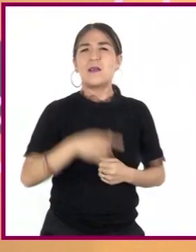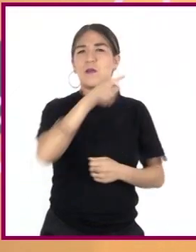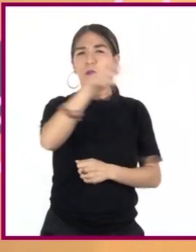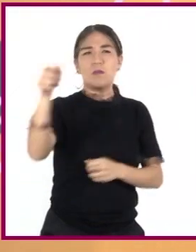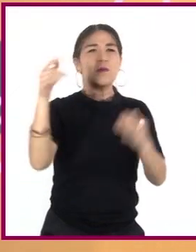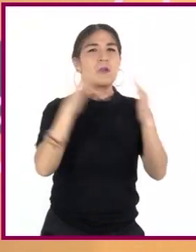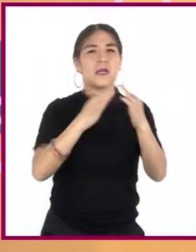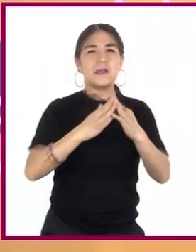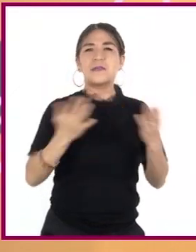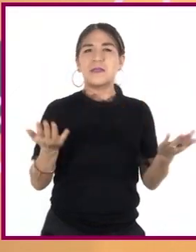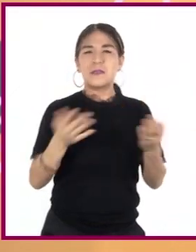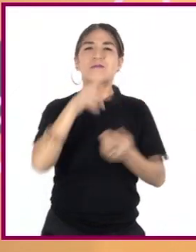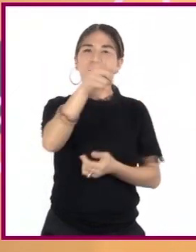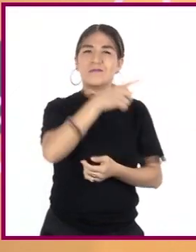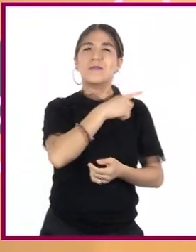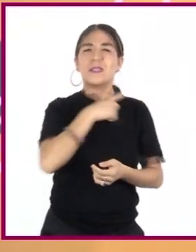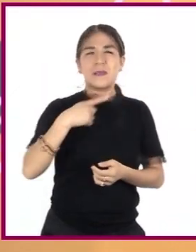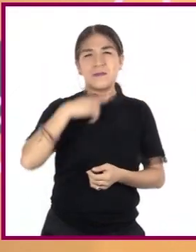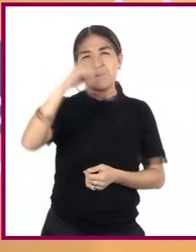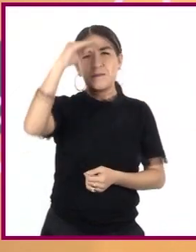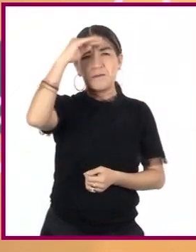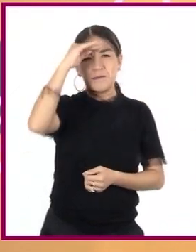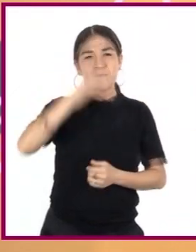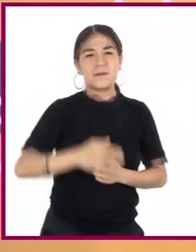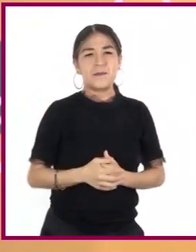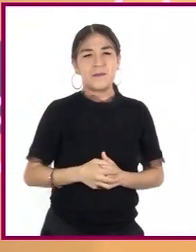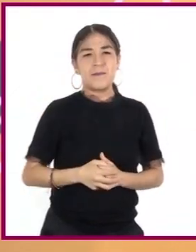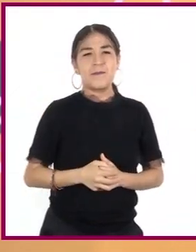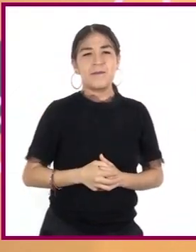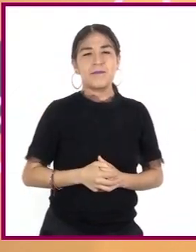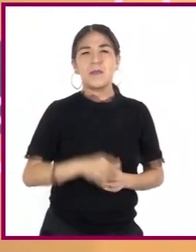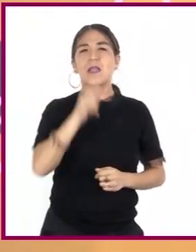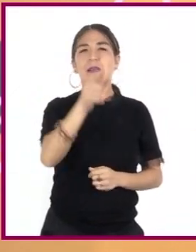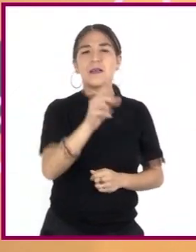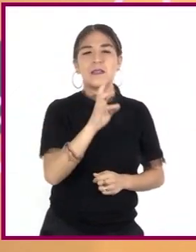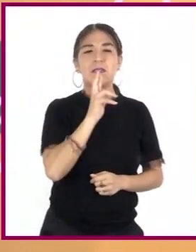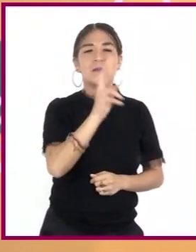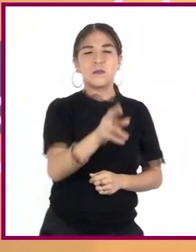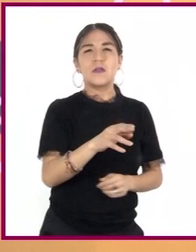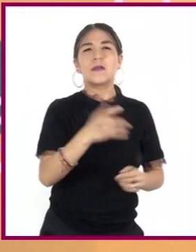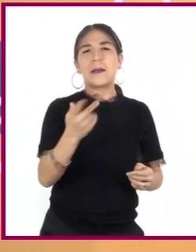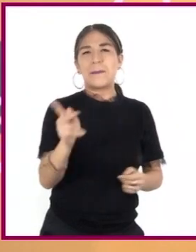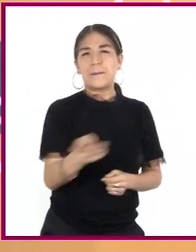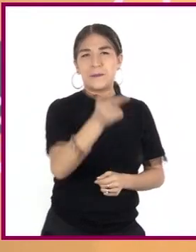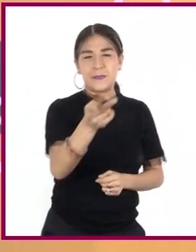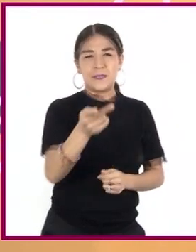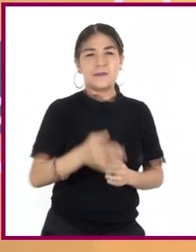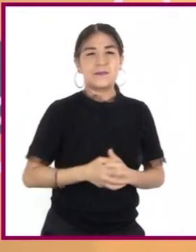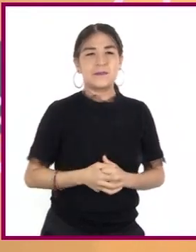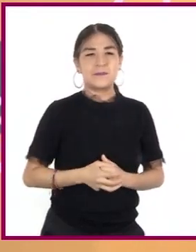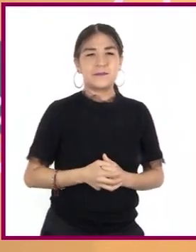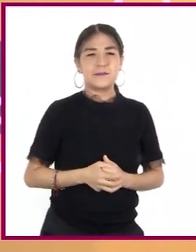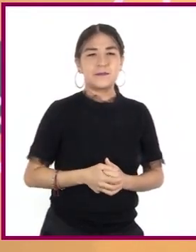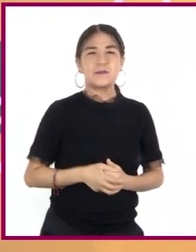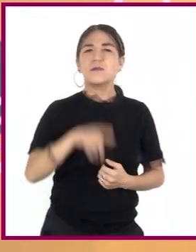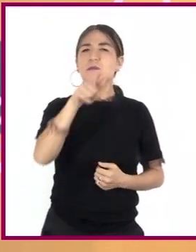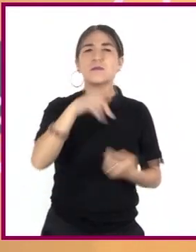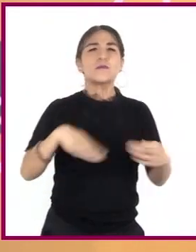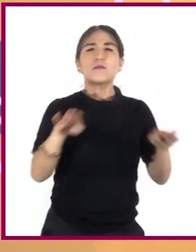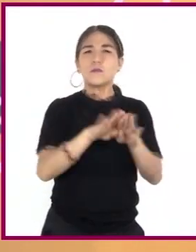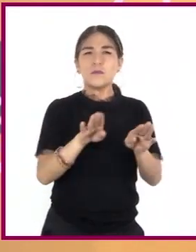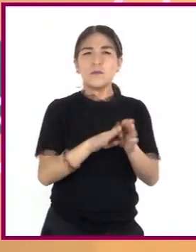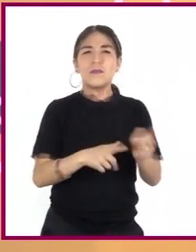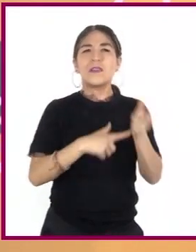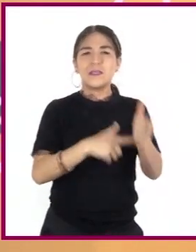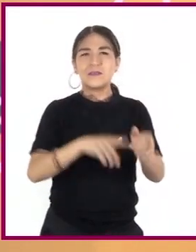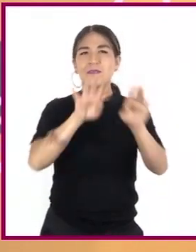casa, tomen un instante y piensen en la respuesta a la siguiente pregunta. ¿Cómo podemos